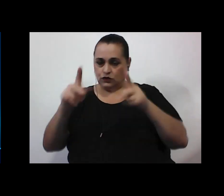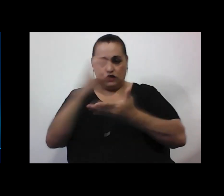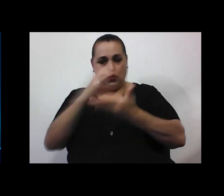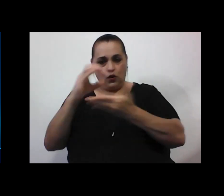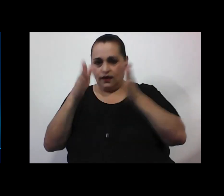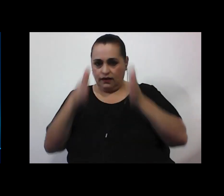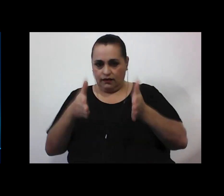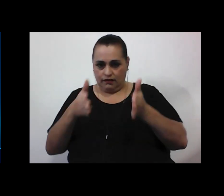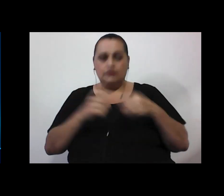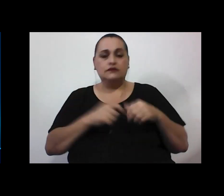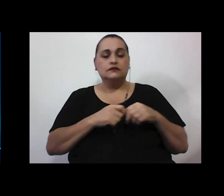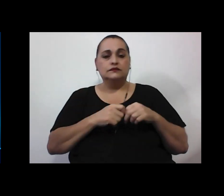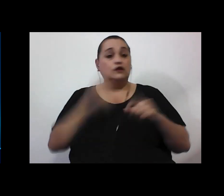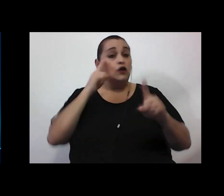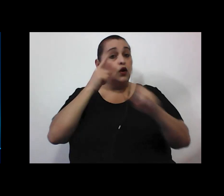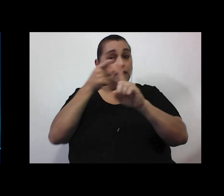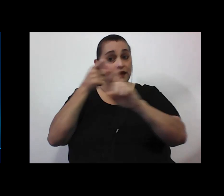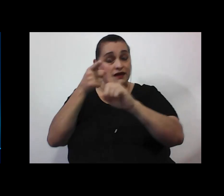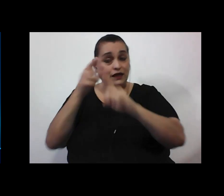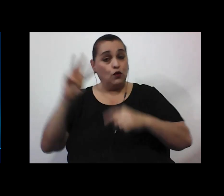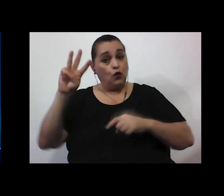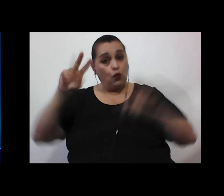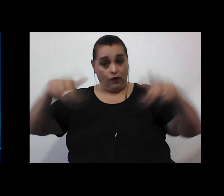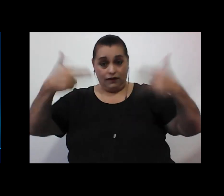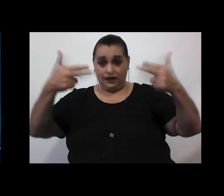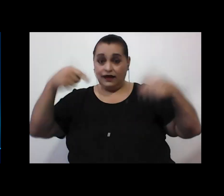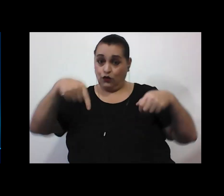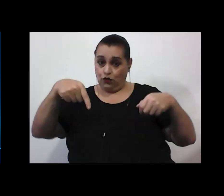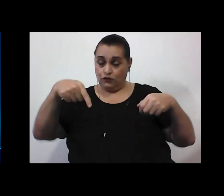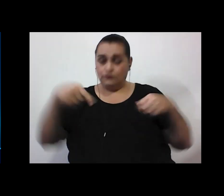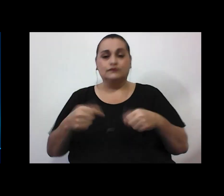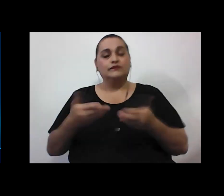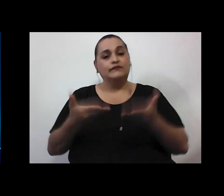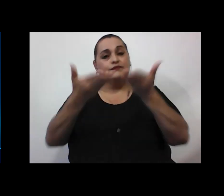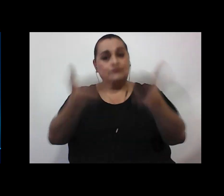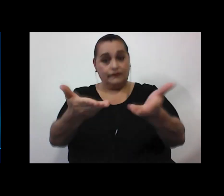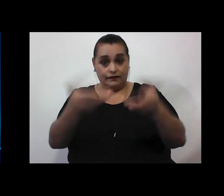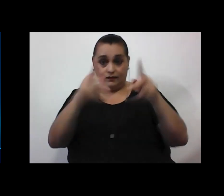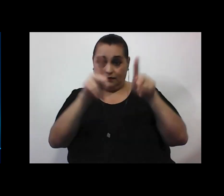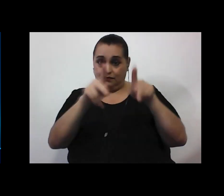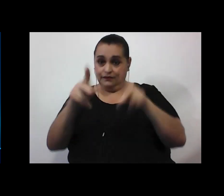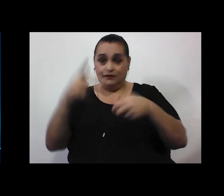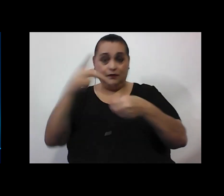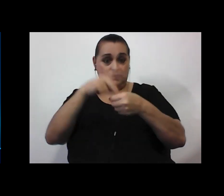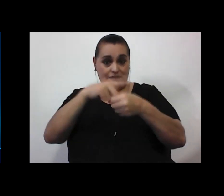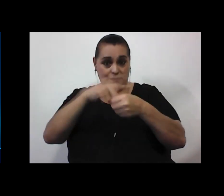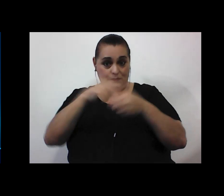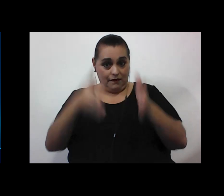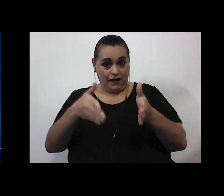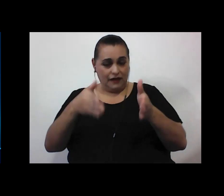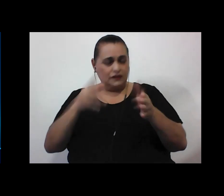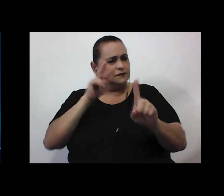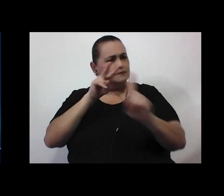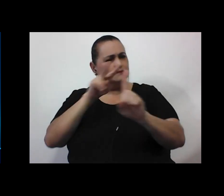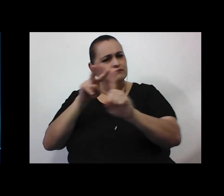colegiadas. El objetivo del webinario de hoy es brindar a las personas participantes nociones